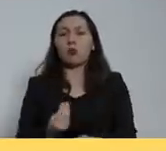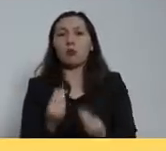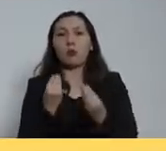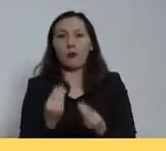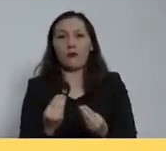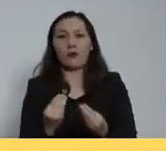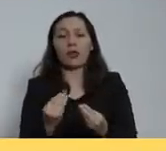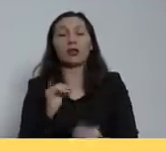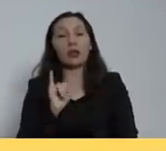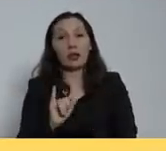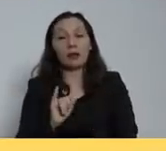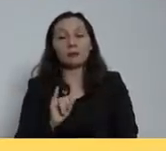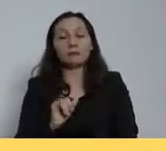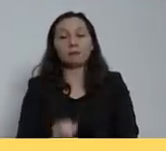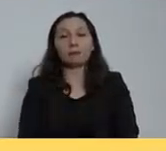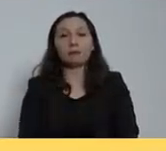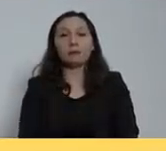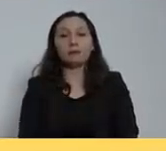adecuadamente y